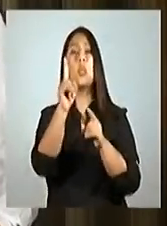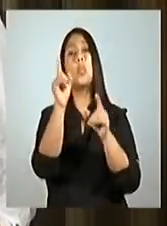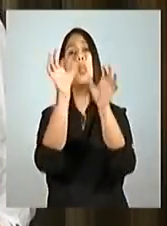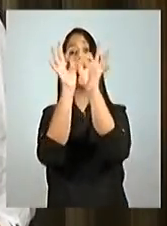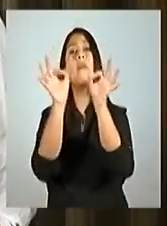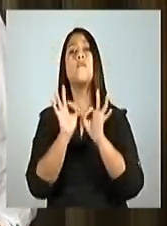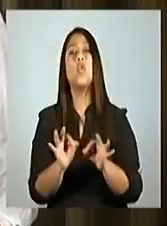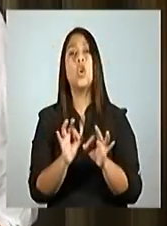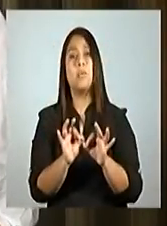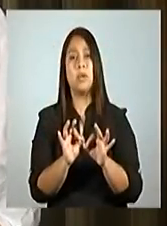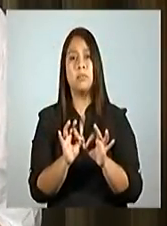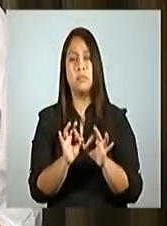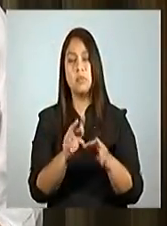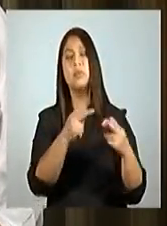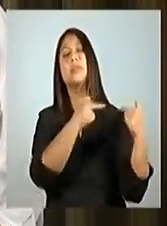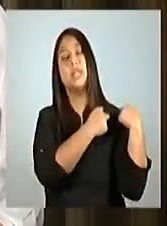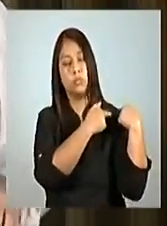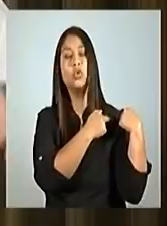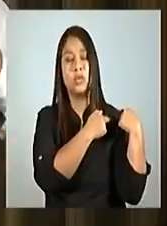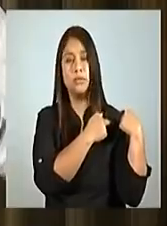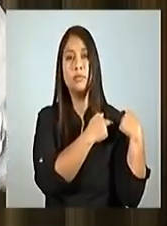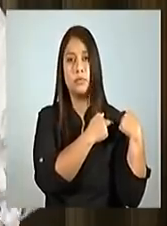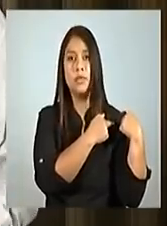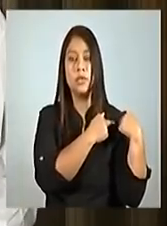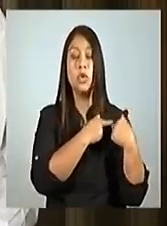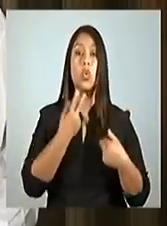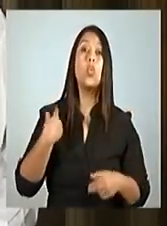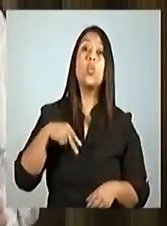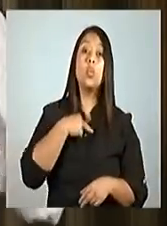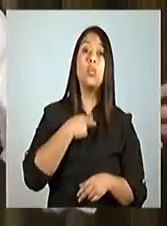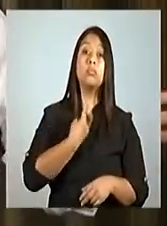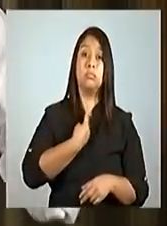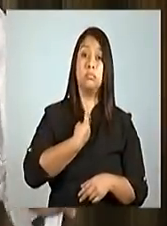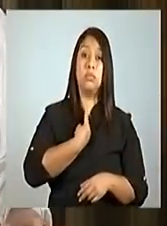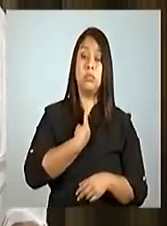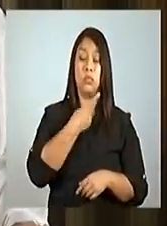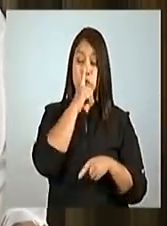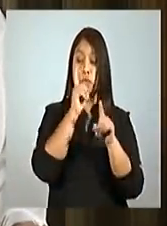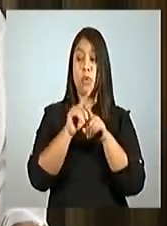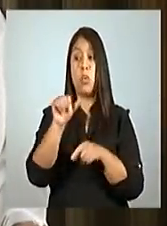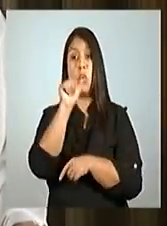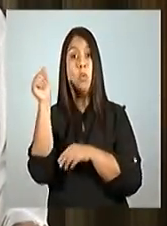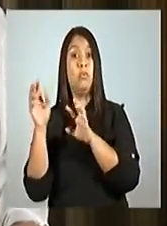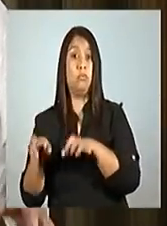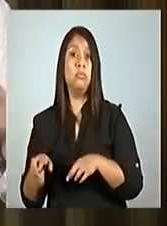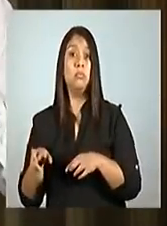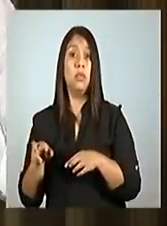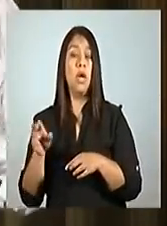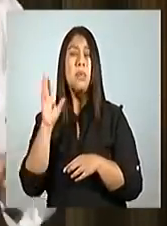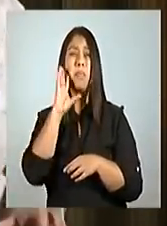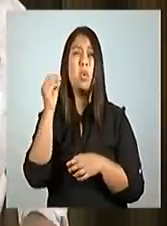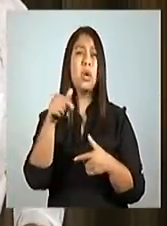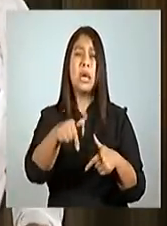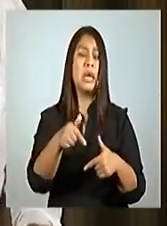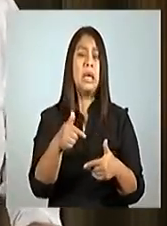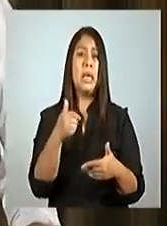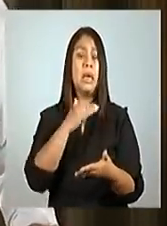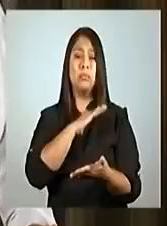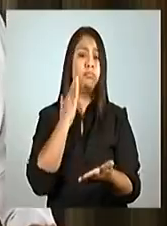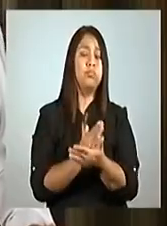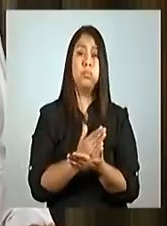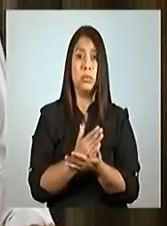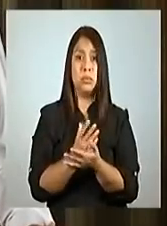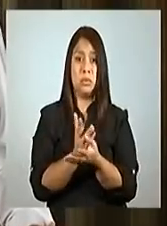manera, responsablemente, con nosotros mismos y con los demás. Porque detener esta